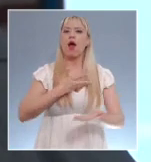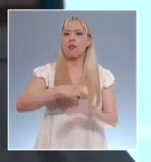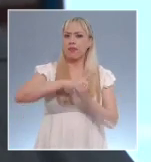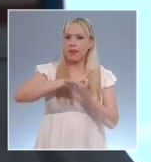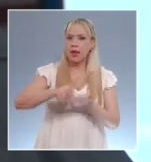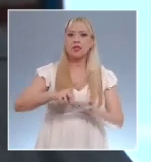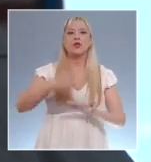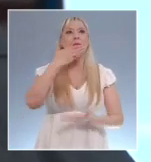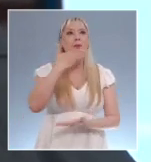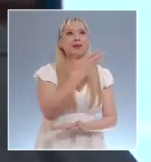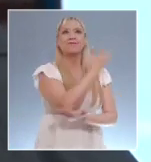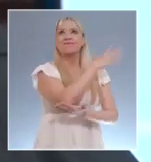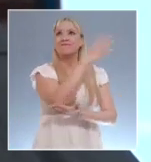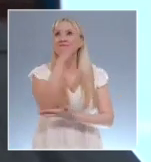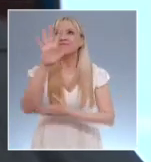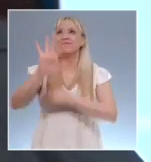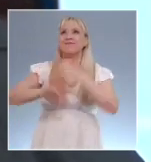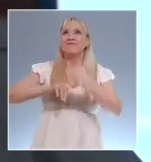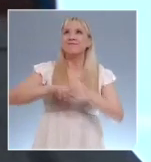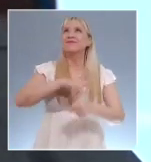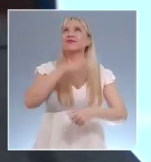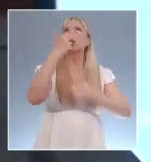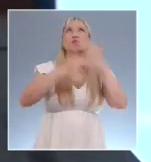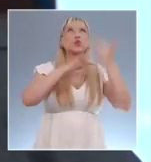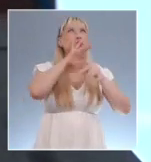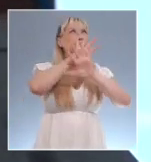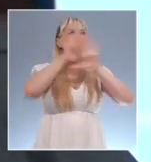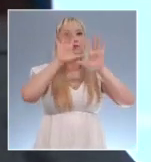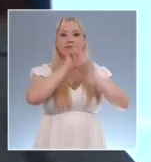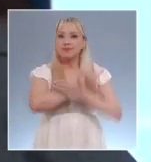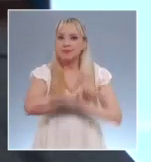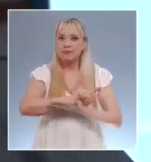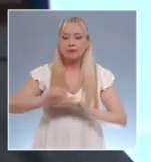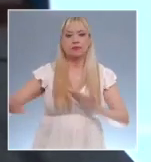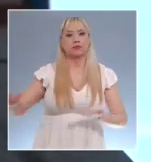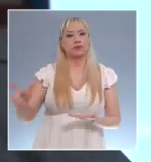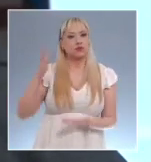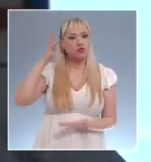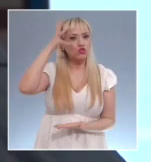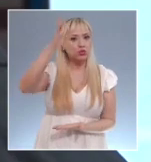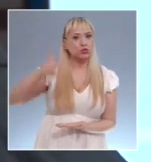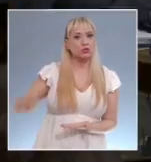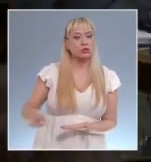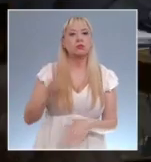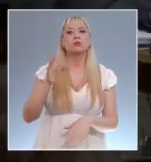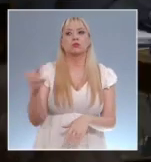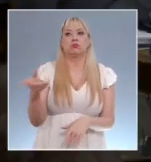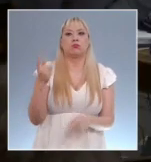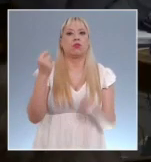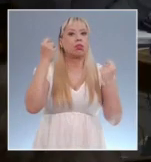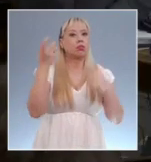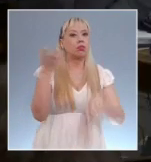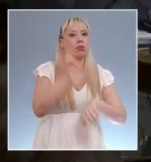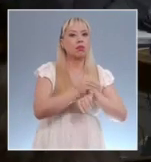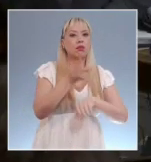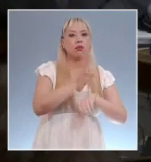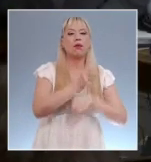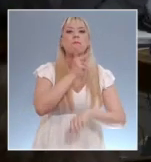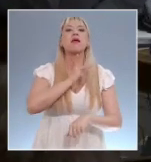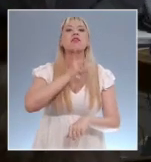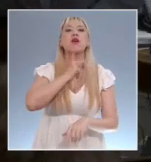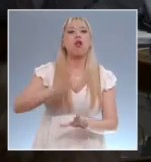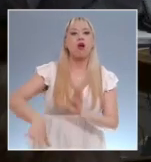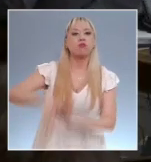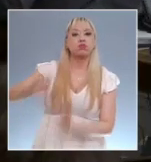estatal con la que se expedían permisos a empresas petrolíferas. Argumentó que estas no toman en cuenta el efecto que generan los gases de